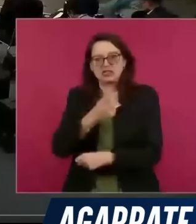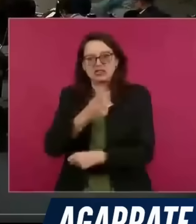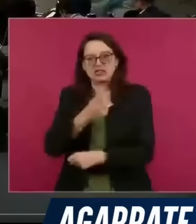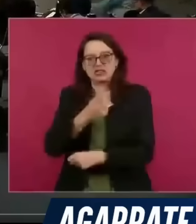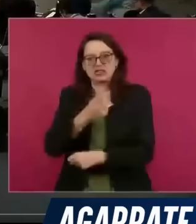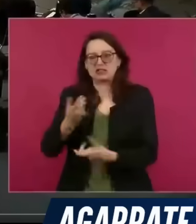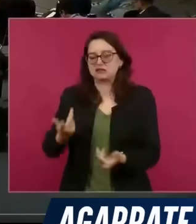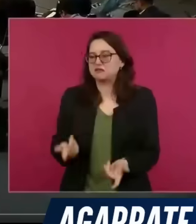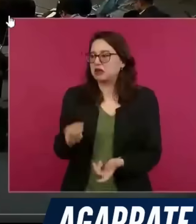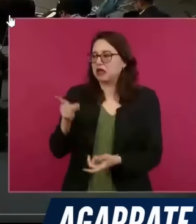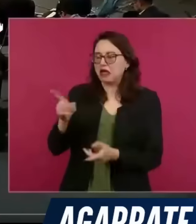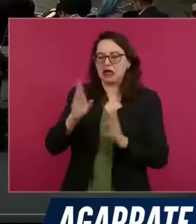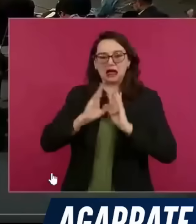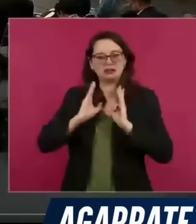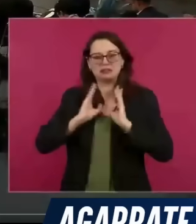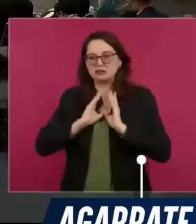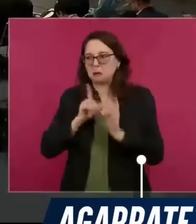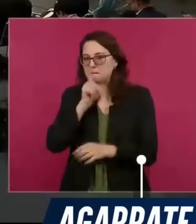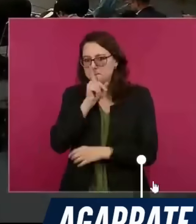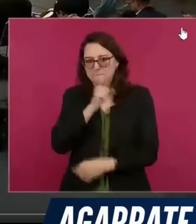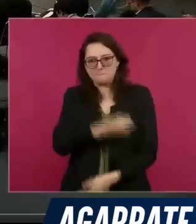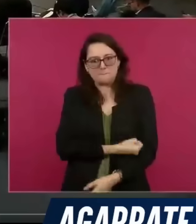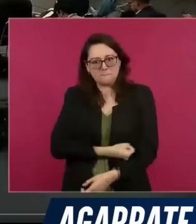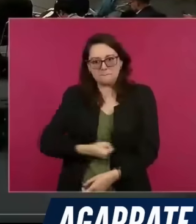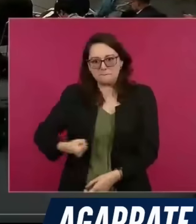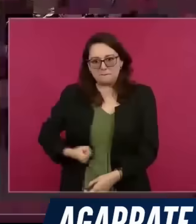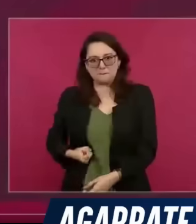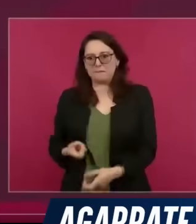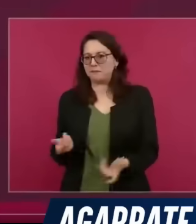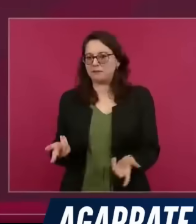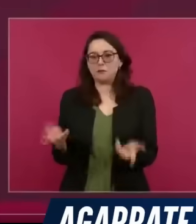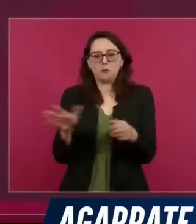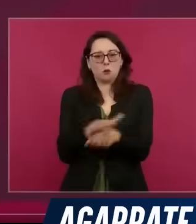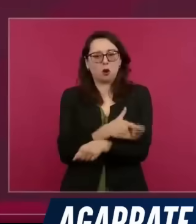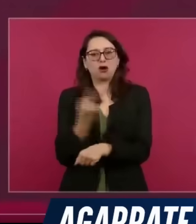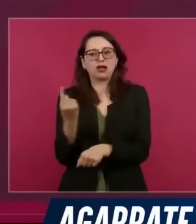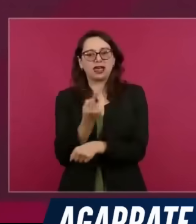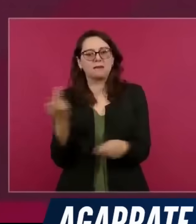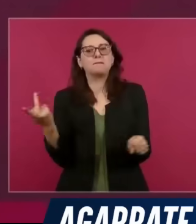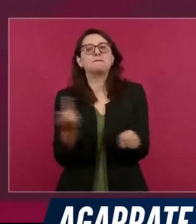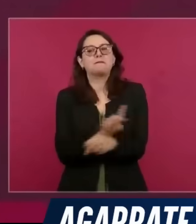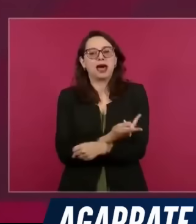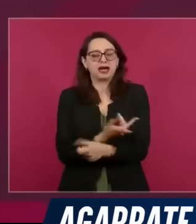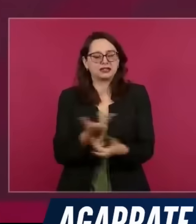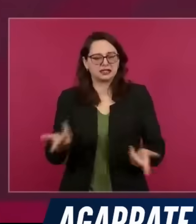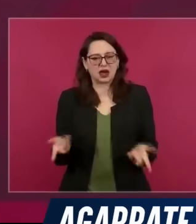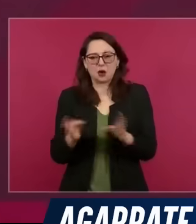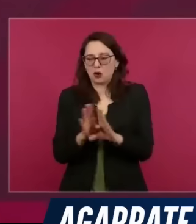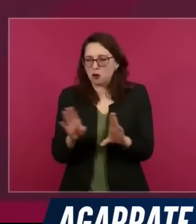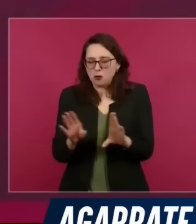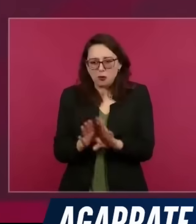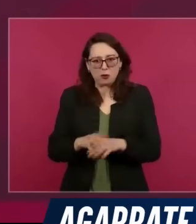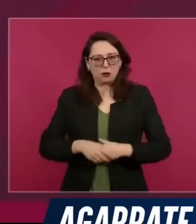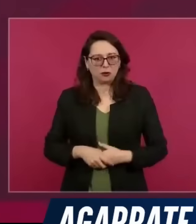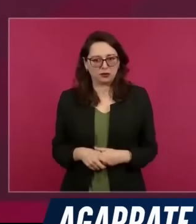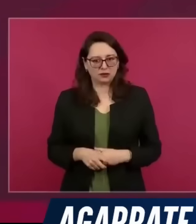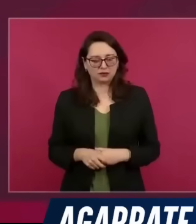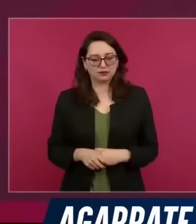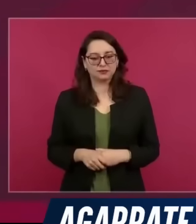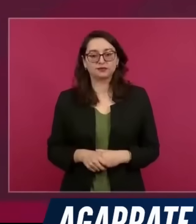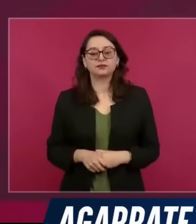caso estamos haciendo una investigación a fondo seria